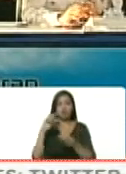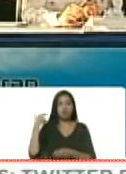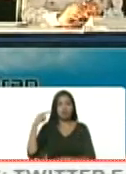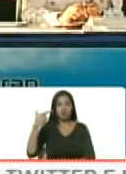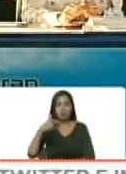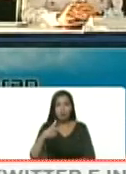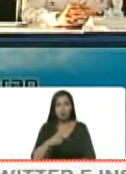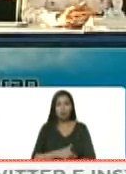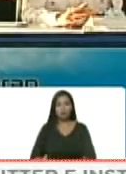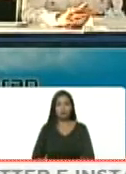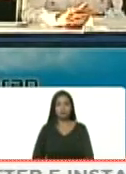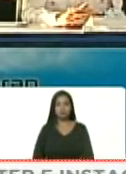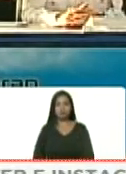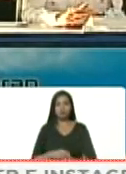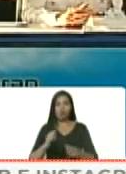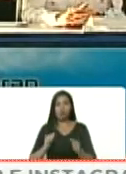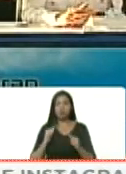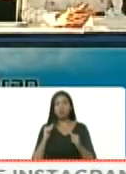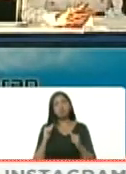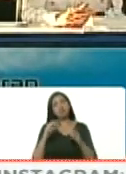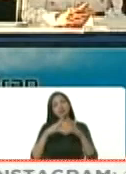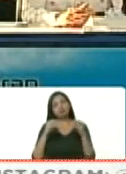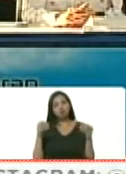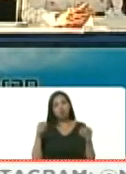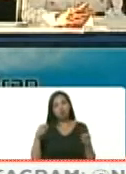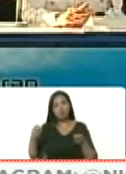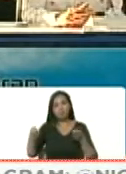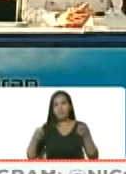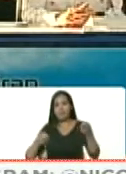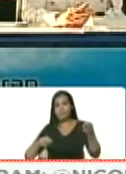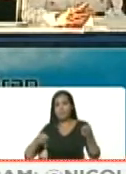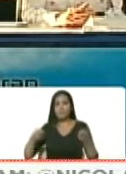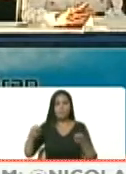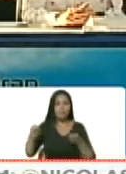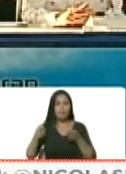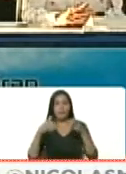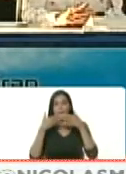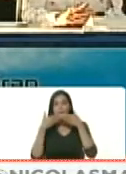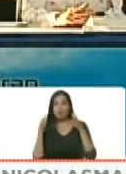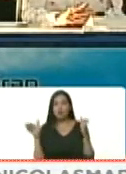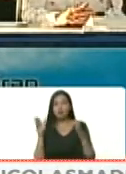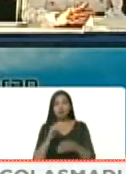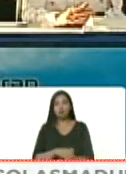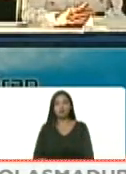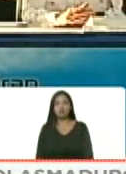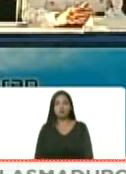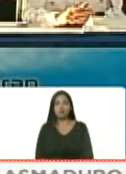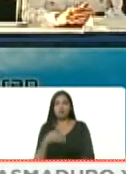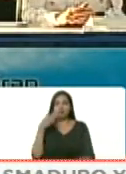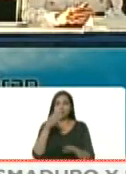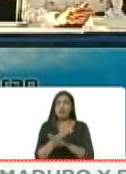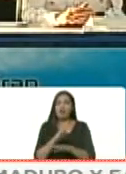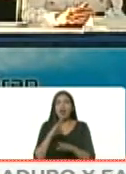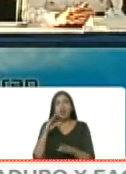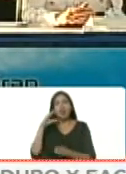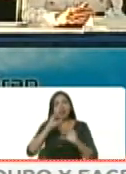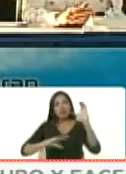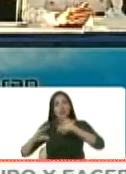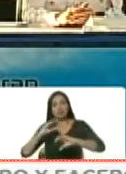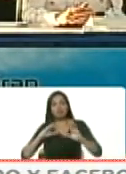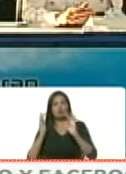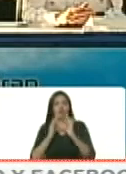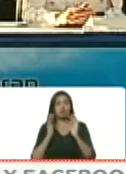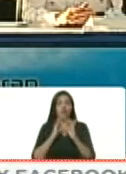transporte, de carga, de transporte público. Es llevar la ciencia, el conocimiento y la